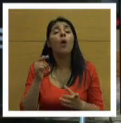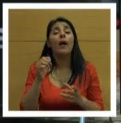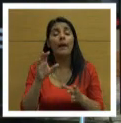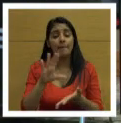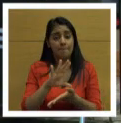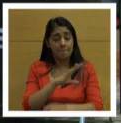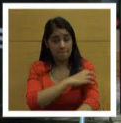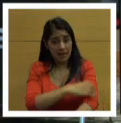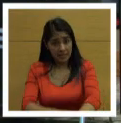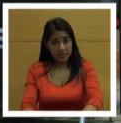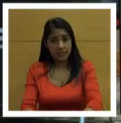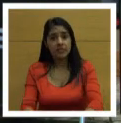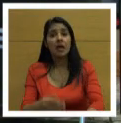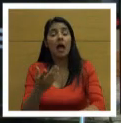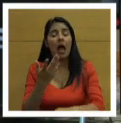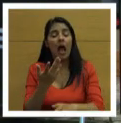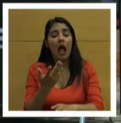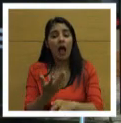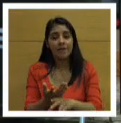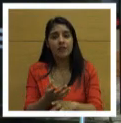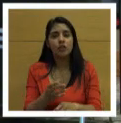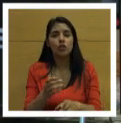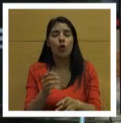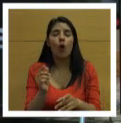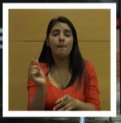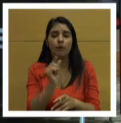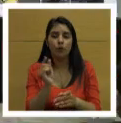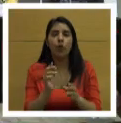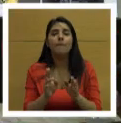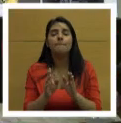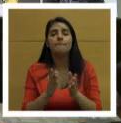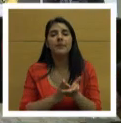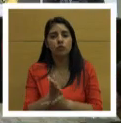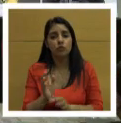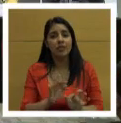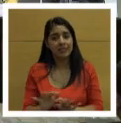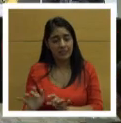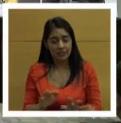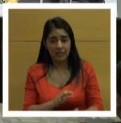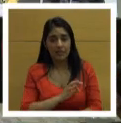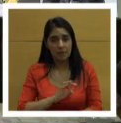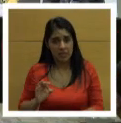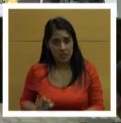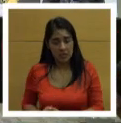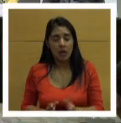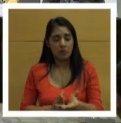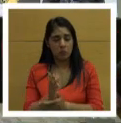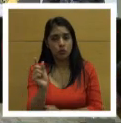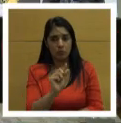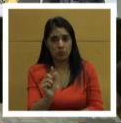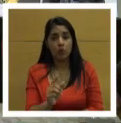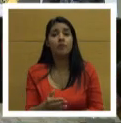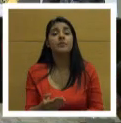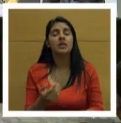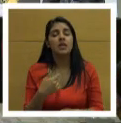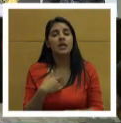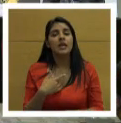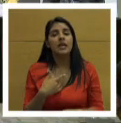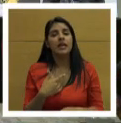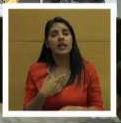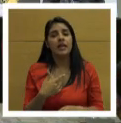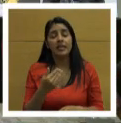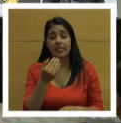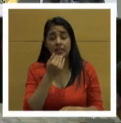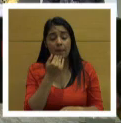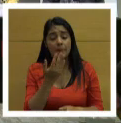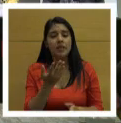ha tenido también una muy buena respuesta. Entonces yo creo que estamos bien en eso y además la academia ha